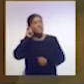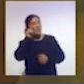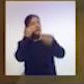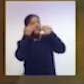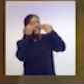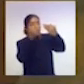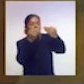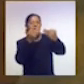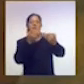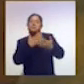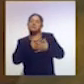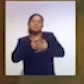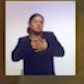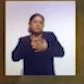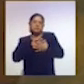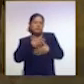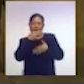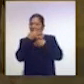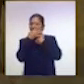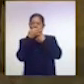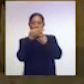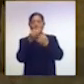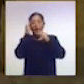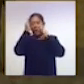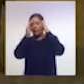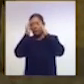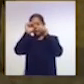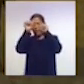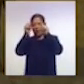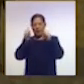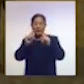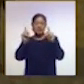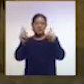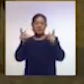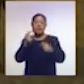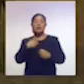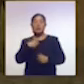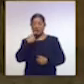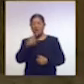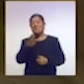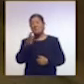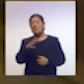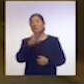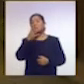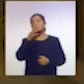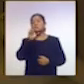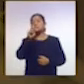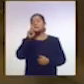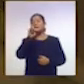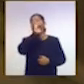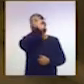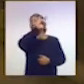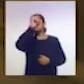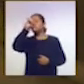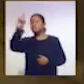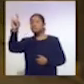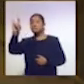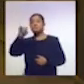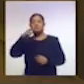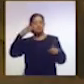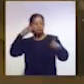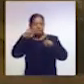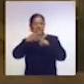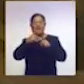encuentras allí en el Museo de Arte de Tlaxcala, que como te digo, se trata de una treintena de piezas que